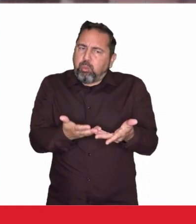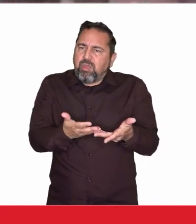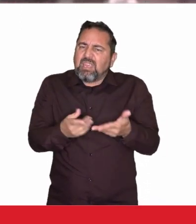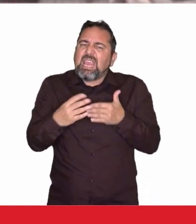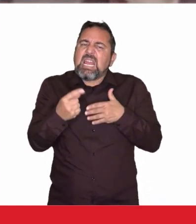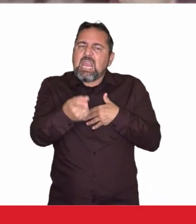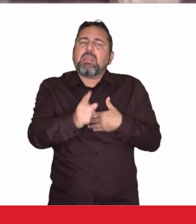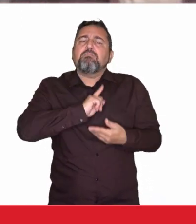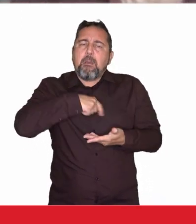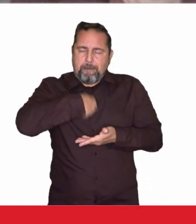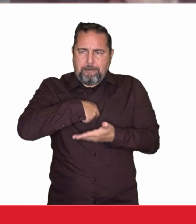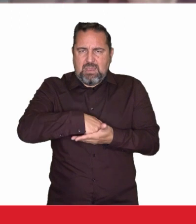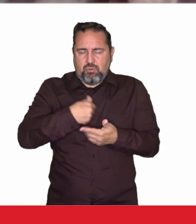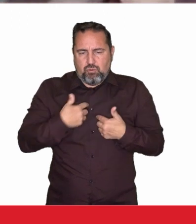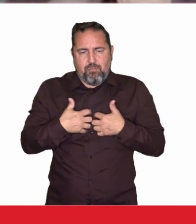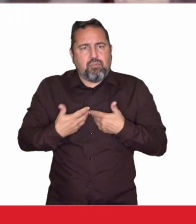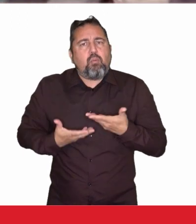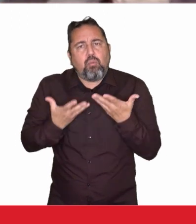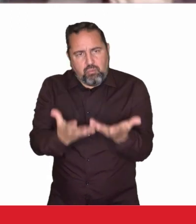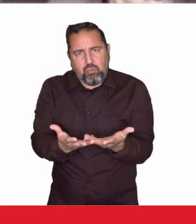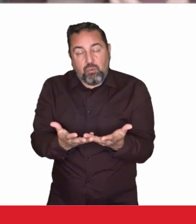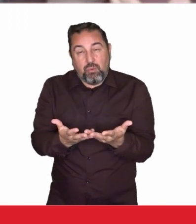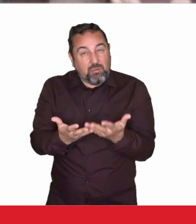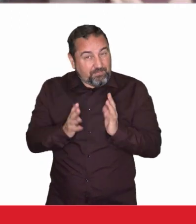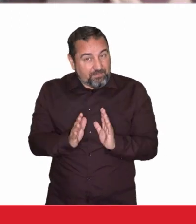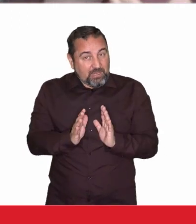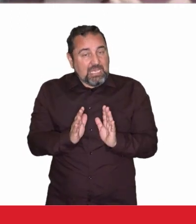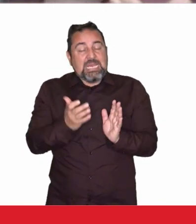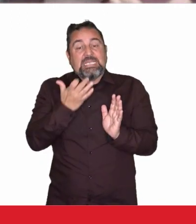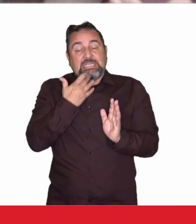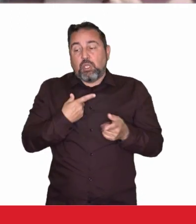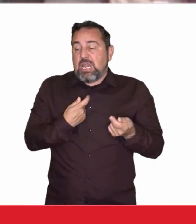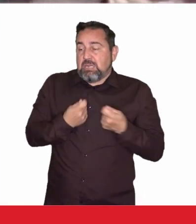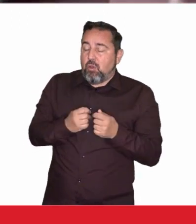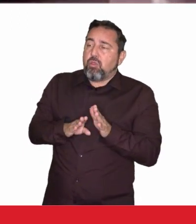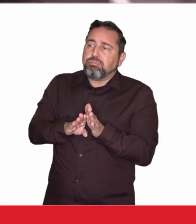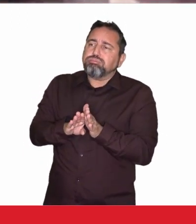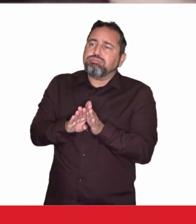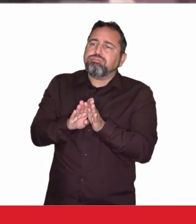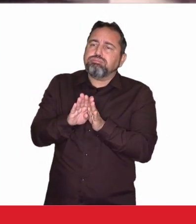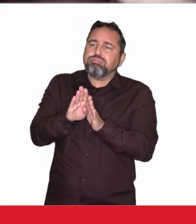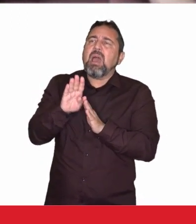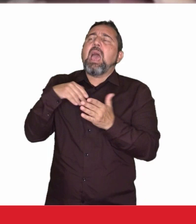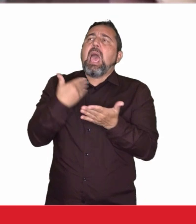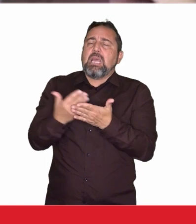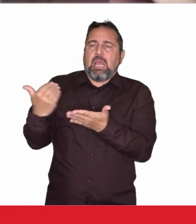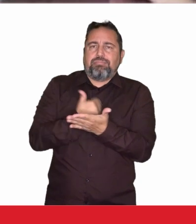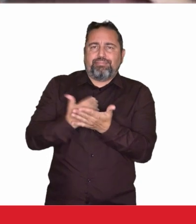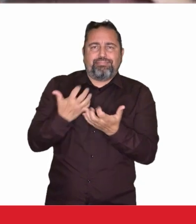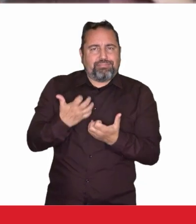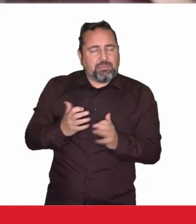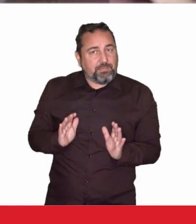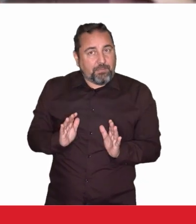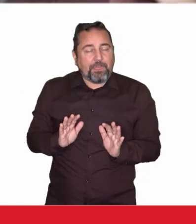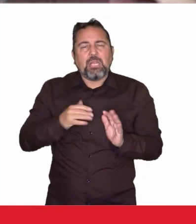produce valor y el cliente está dispuesto a pagar por él, decir, lo cambio. ¿Vale? Y luego si el negocio efectivamente puede crecer o